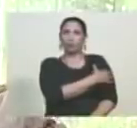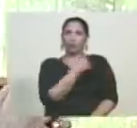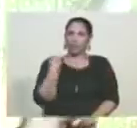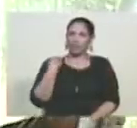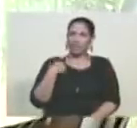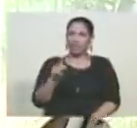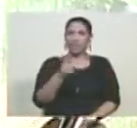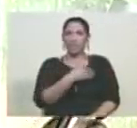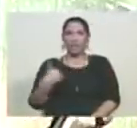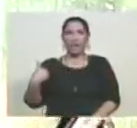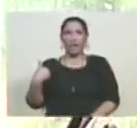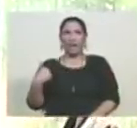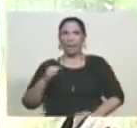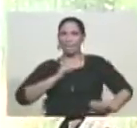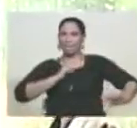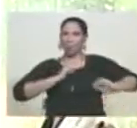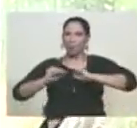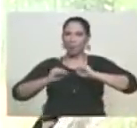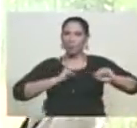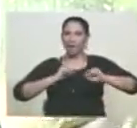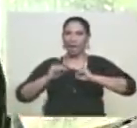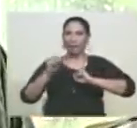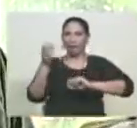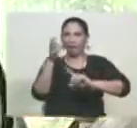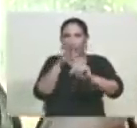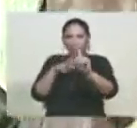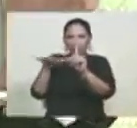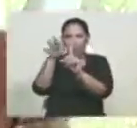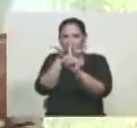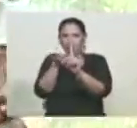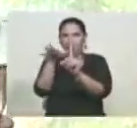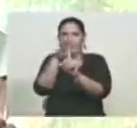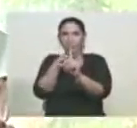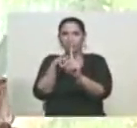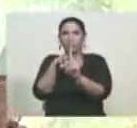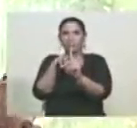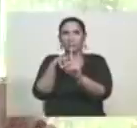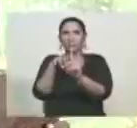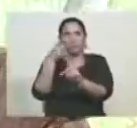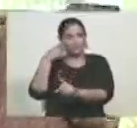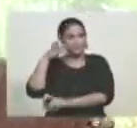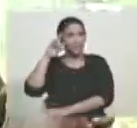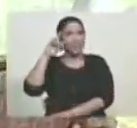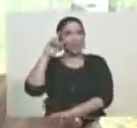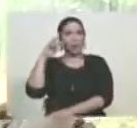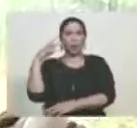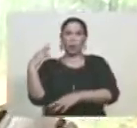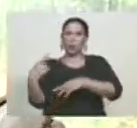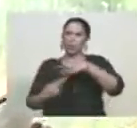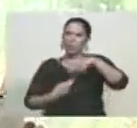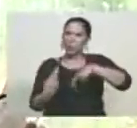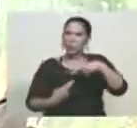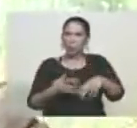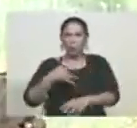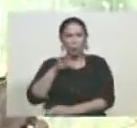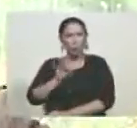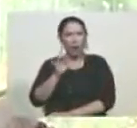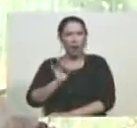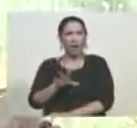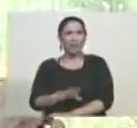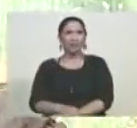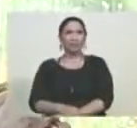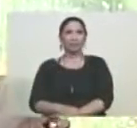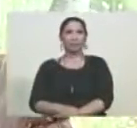de hacer movimientos subversivos. Y quizás dentro de las mismas filas de la revolución, que es lo que más nos duele, carajo,